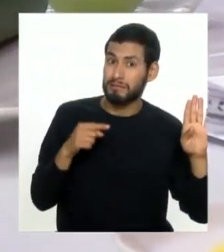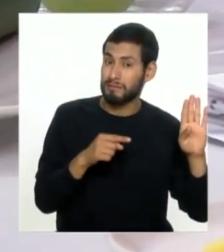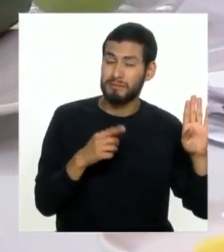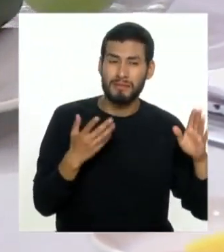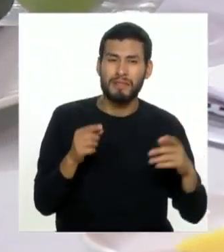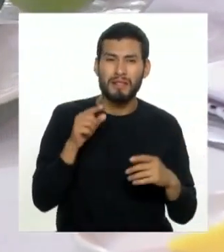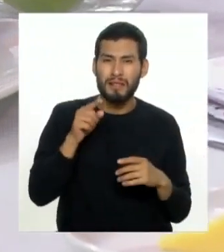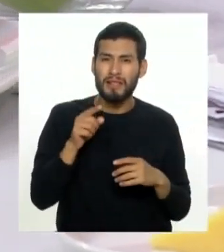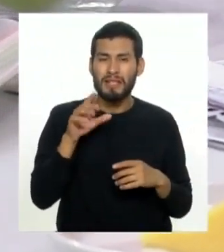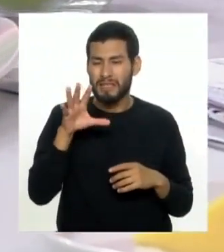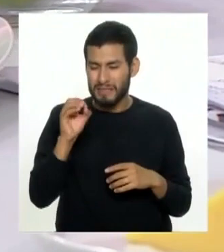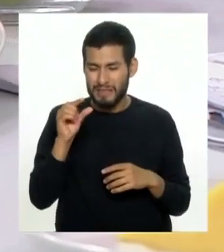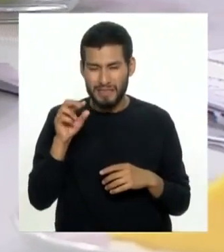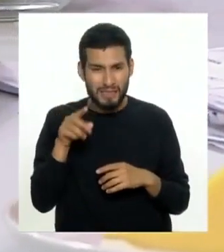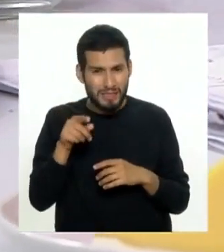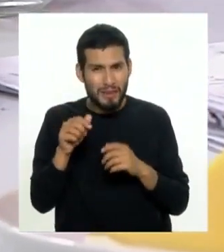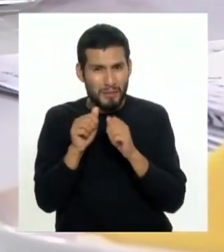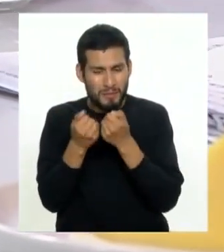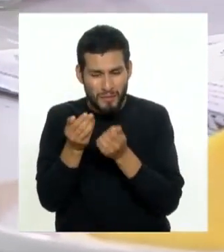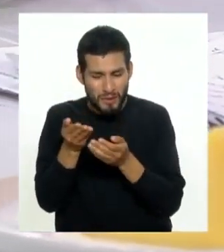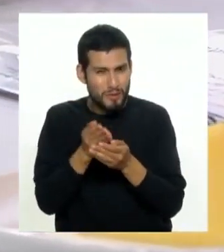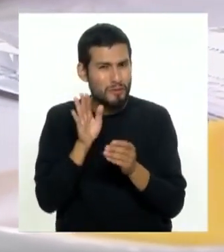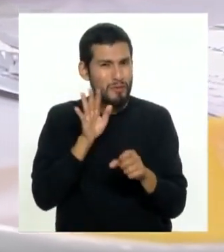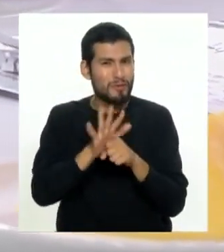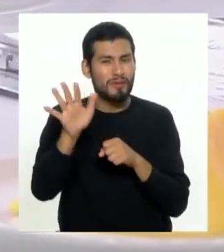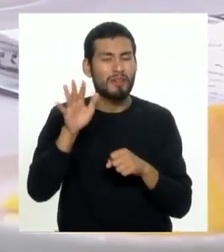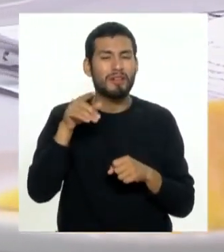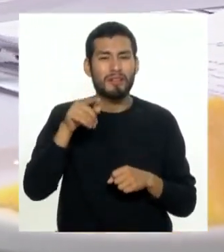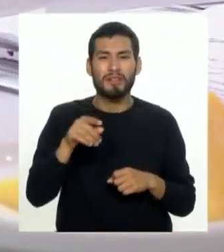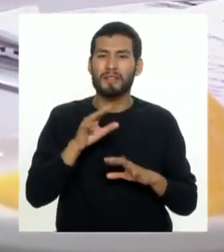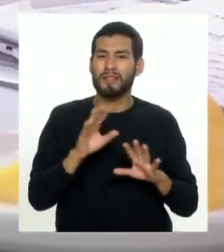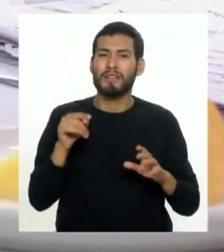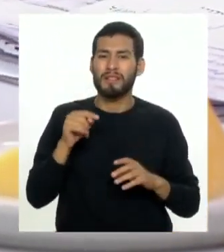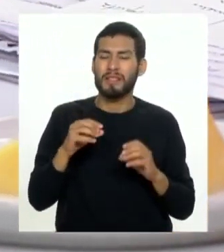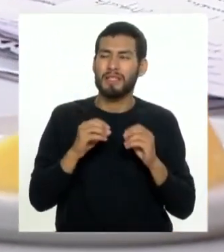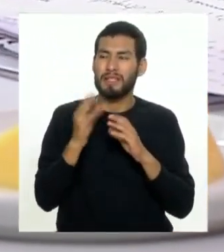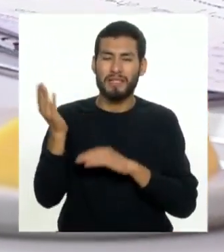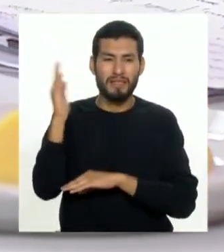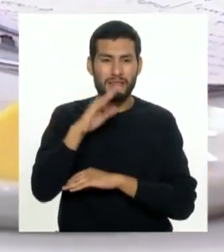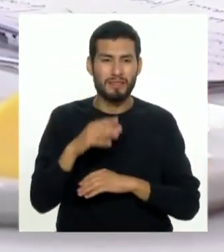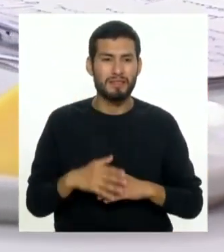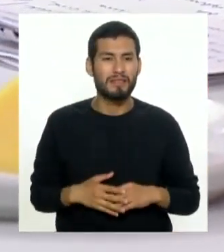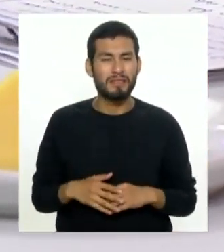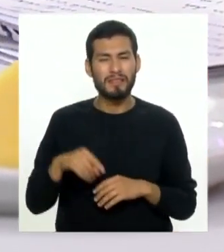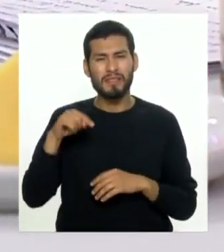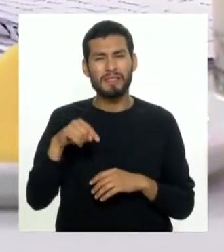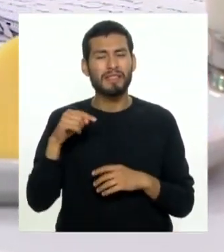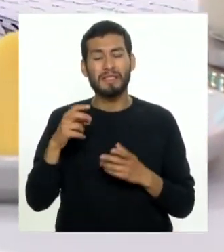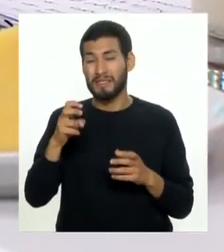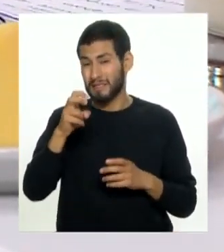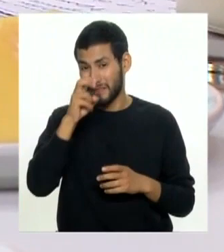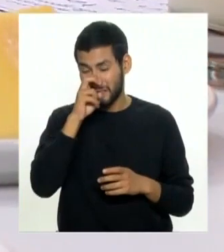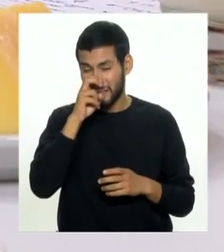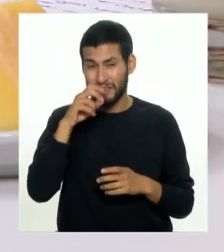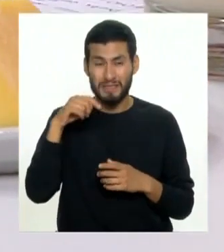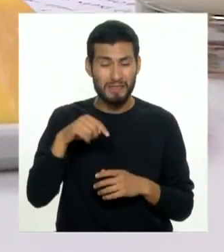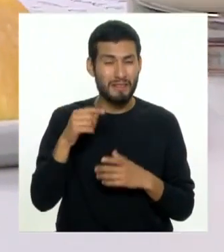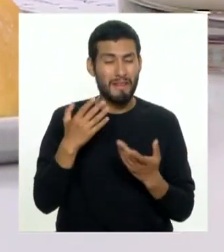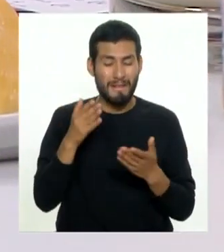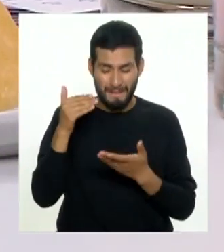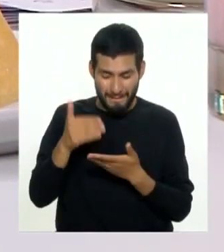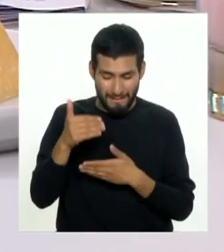una tajadita de 50 gramos de pan y con eso completaste tus carbohidratos del día. Entonces, este régimen que es alto